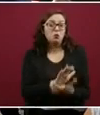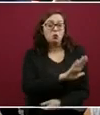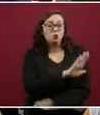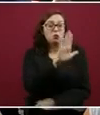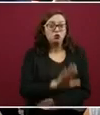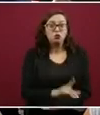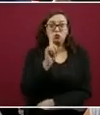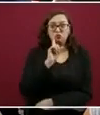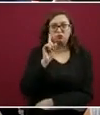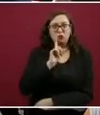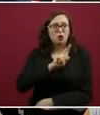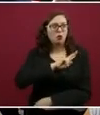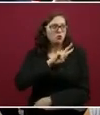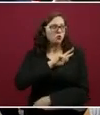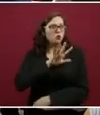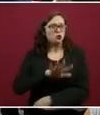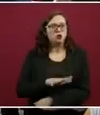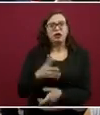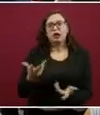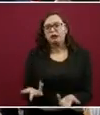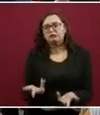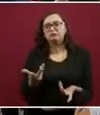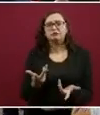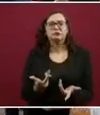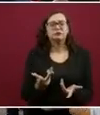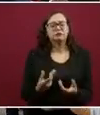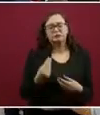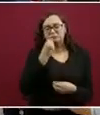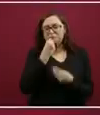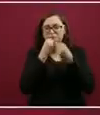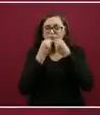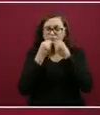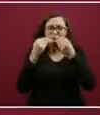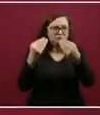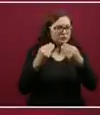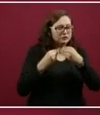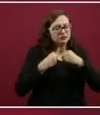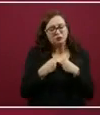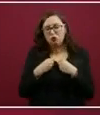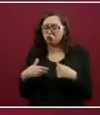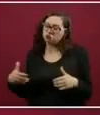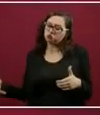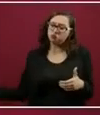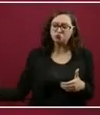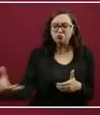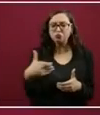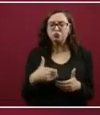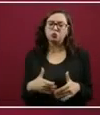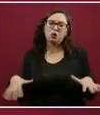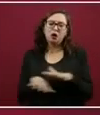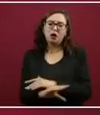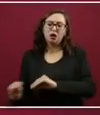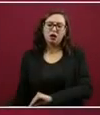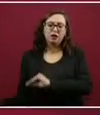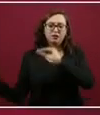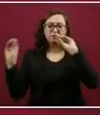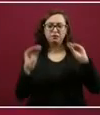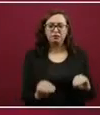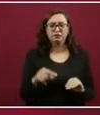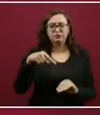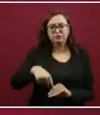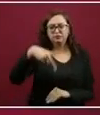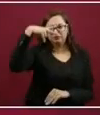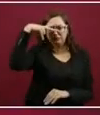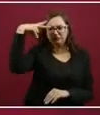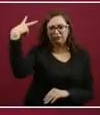y, como muchos mexicanos y mexicanas, decidió emigrar acá, a la Ciudad de México, buscando oportunidades para ella